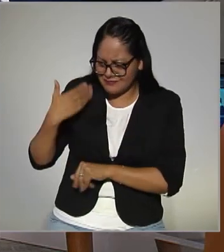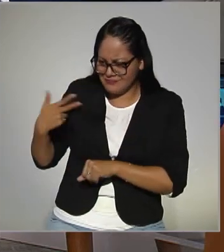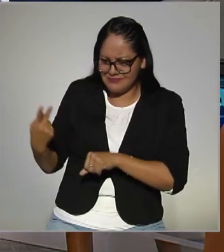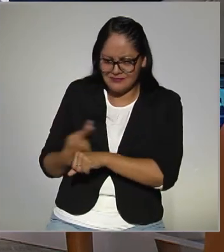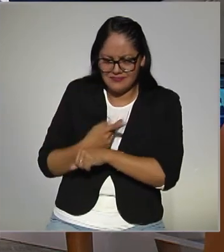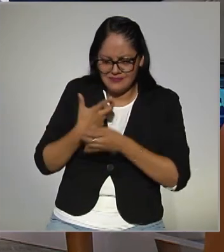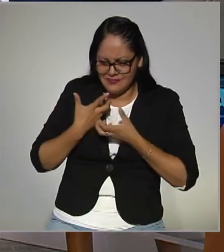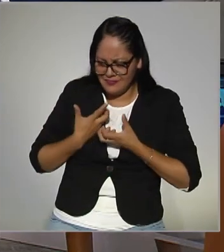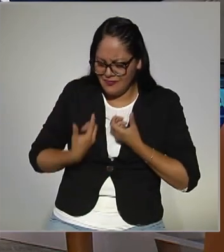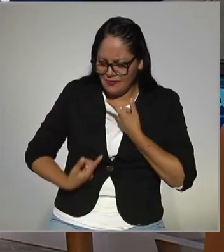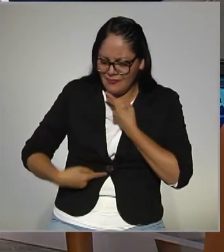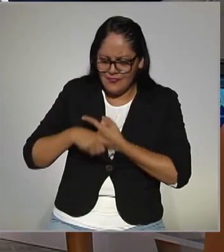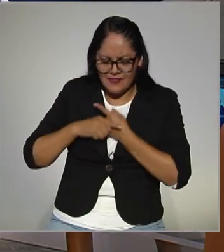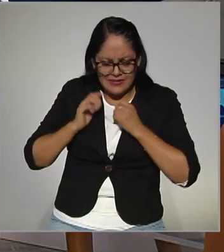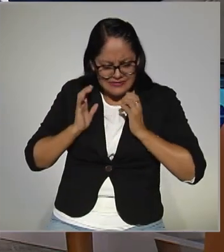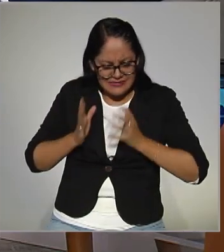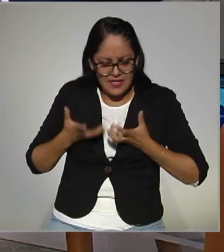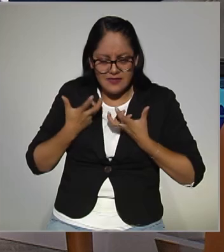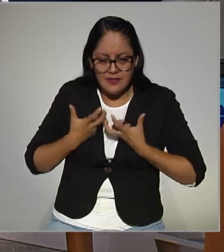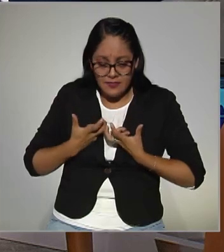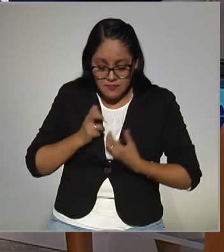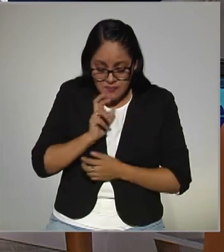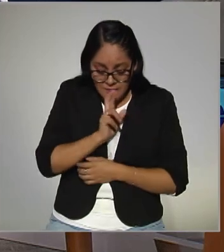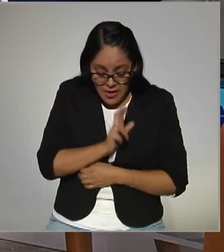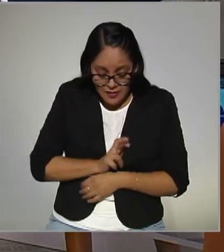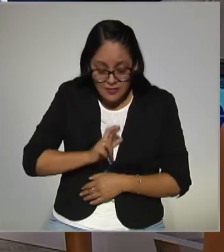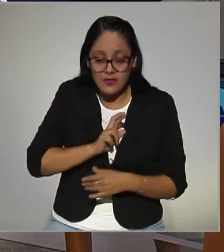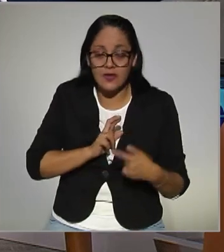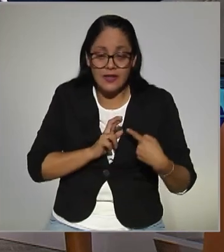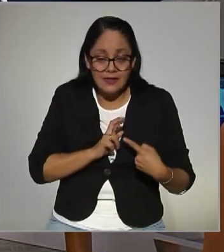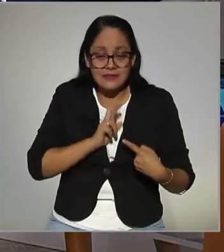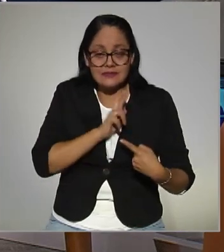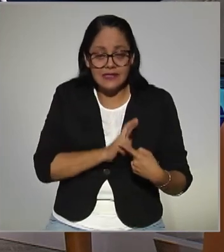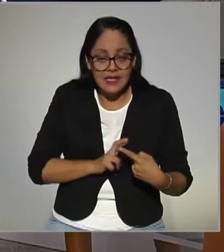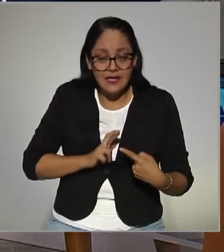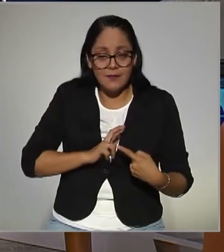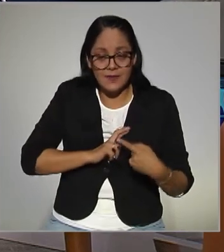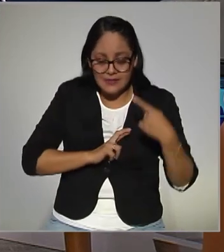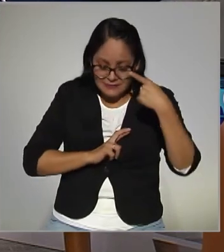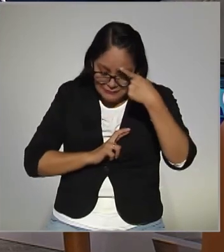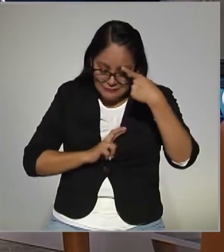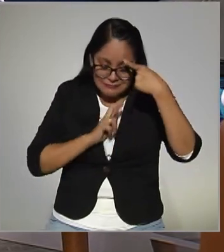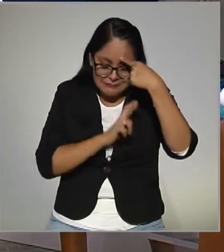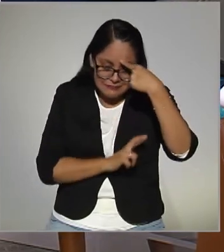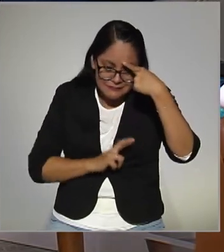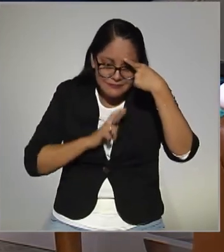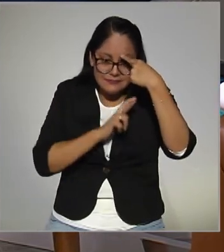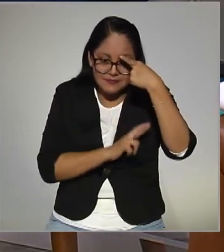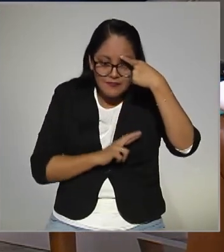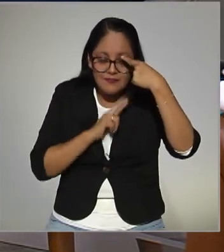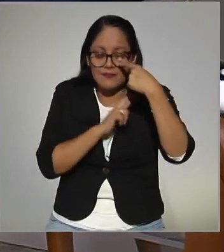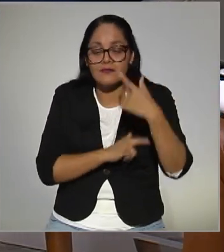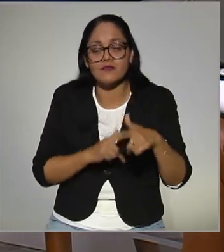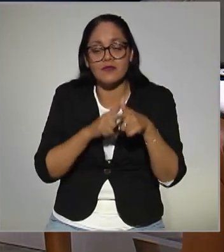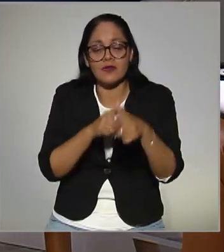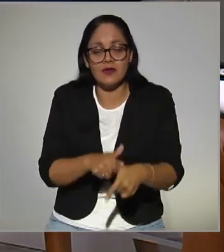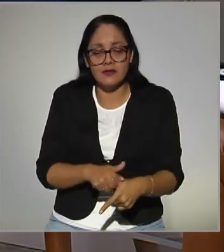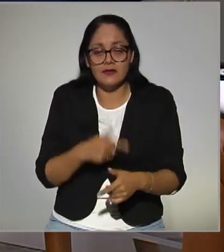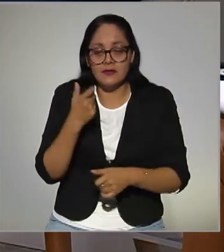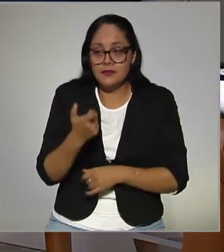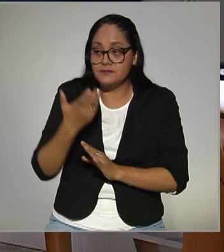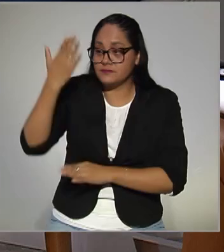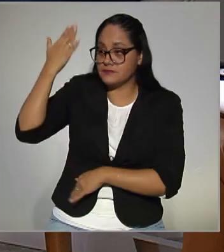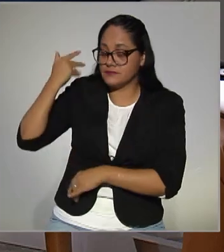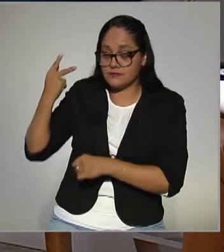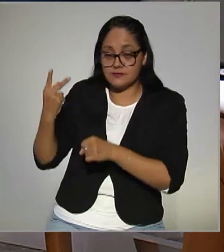evento, pero con ese resentimiento, con ese remordimiento, lo sigo pasando. Entonces, es traer cuestiones del